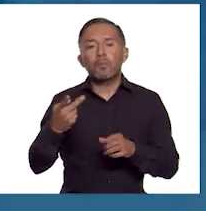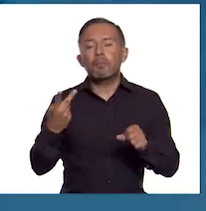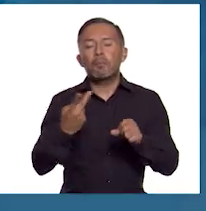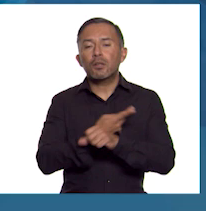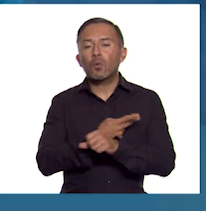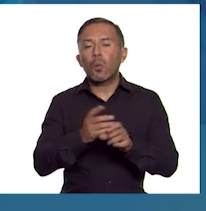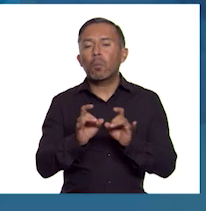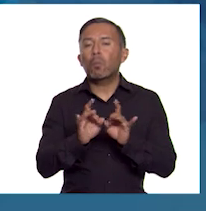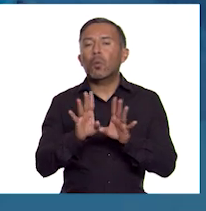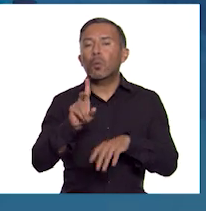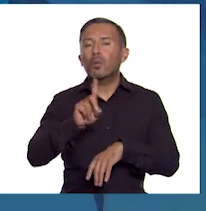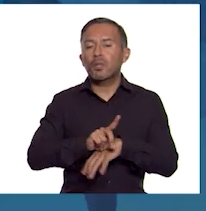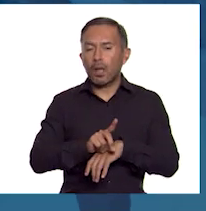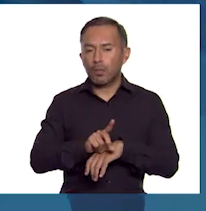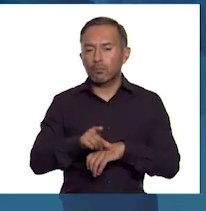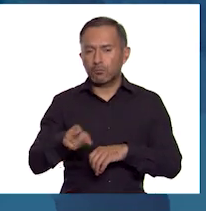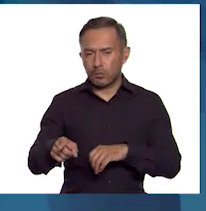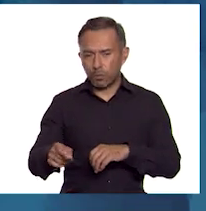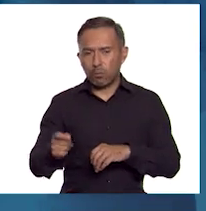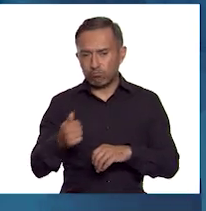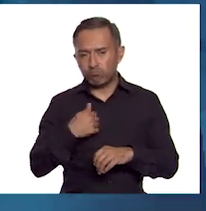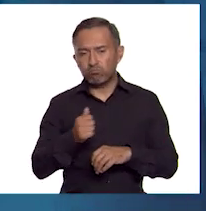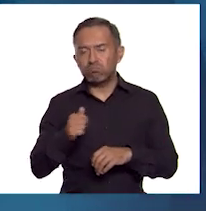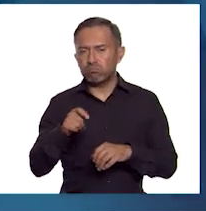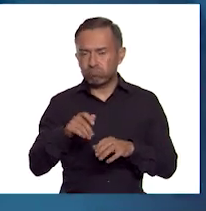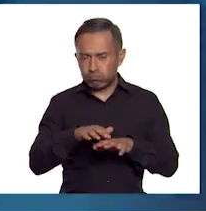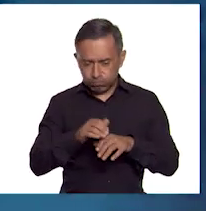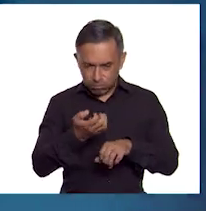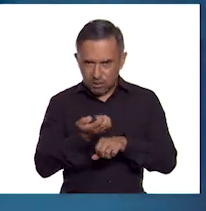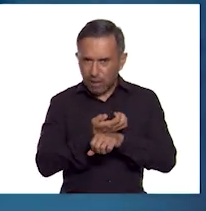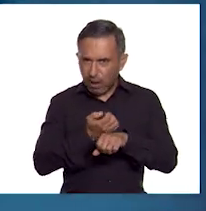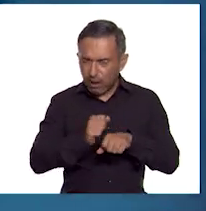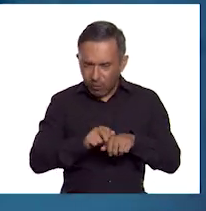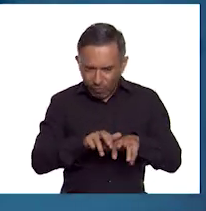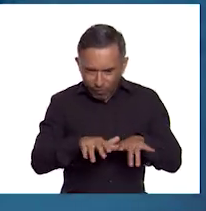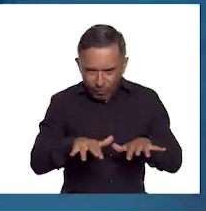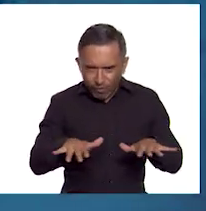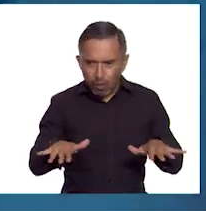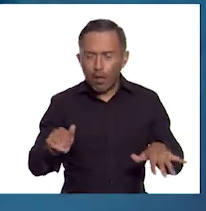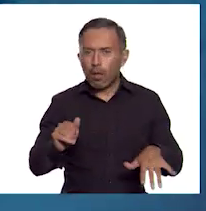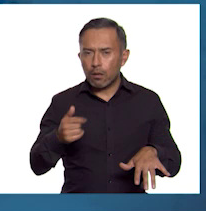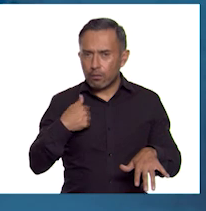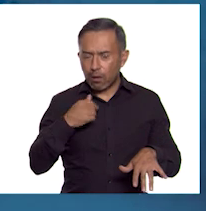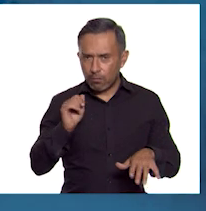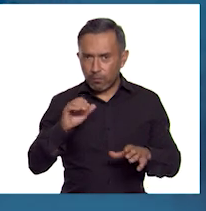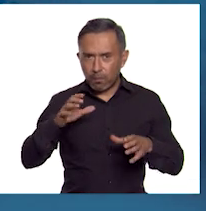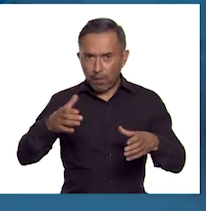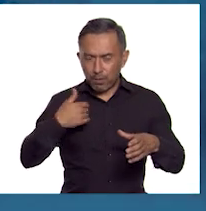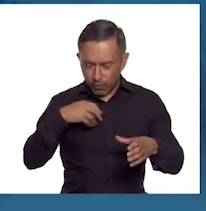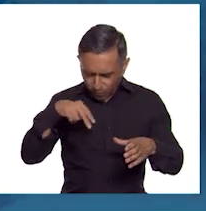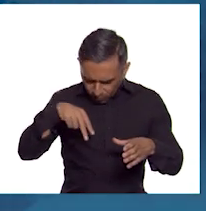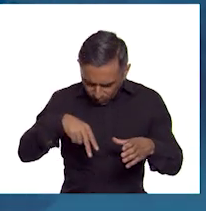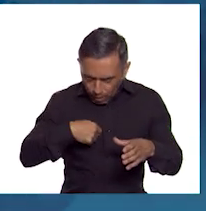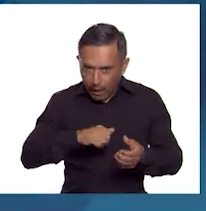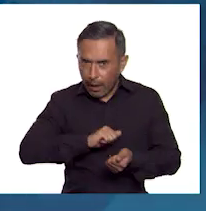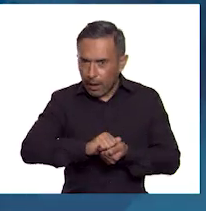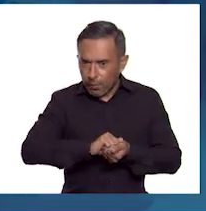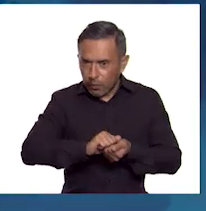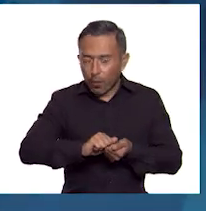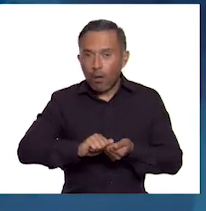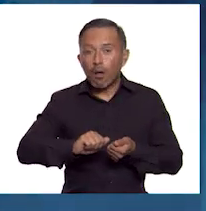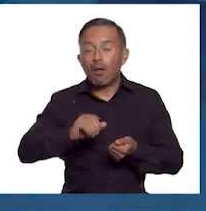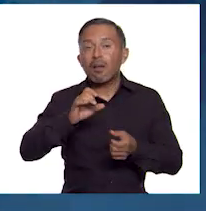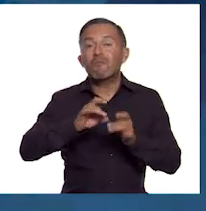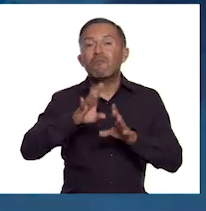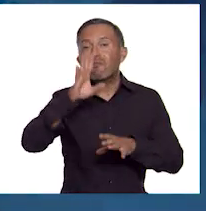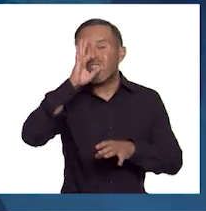que una vez estaba en el uso, todo cubierto de sangre. Ella se inclinó con él al pozo para lavarlo y se le escapó de las